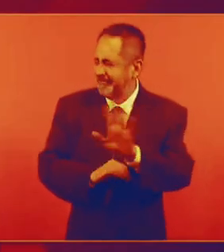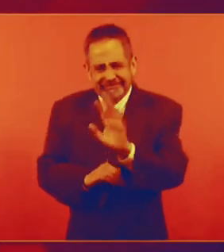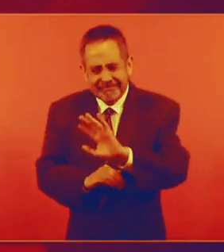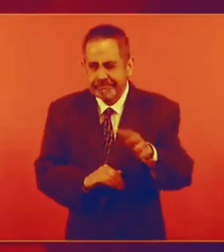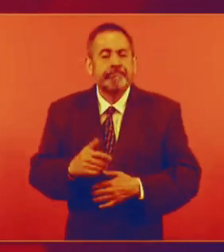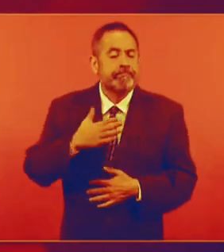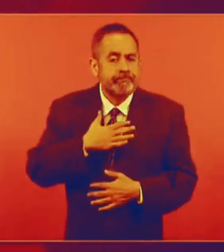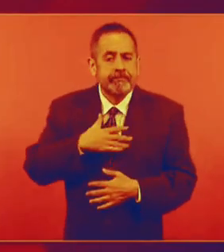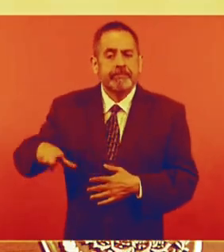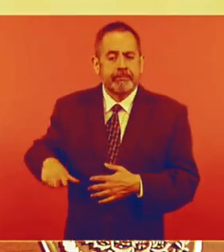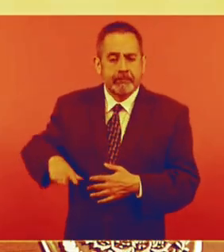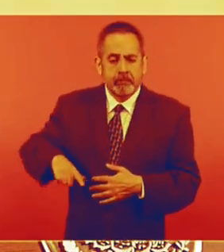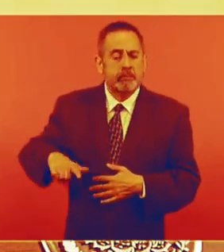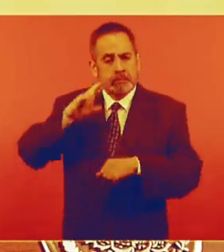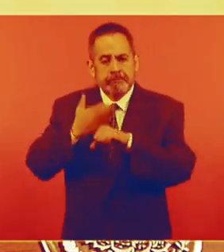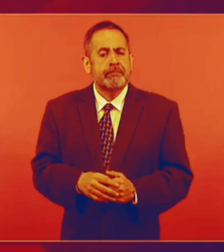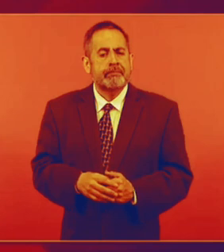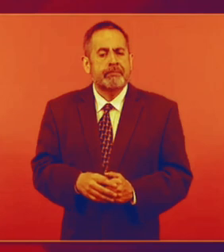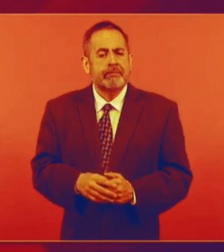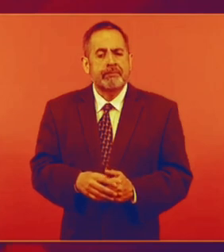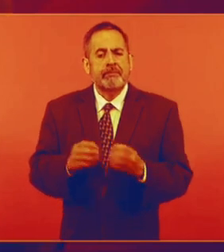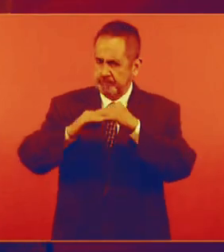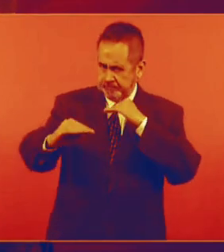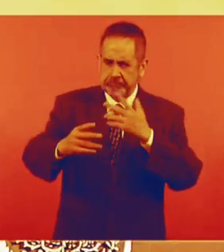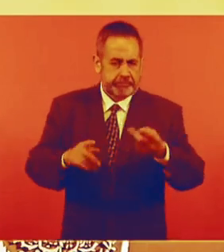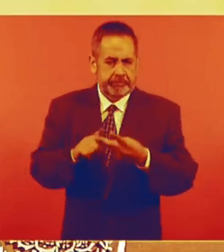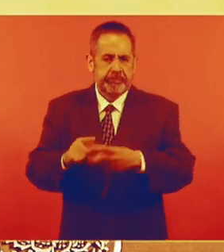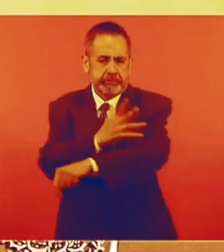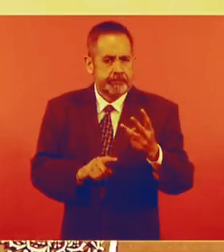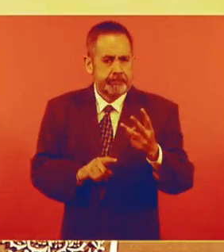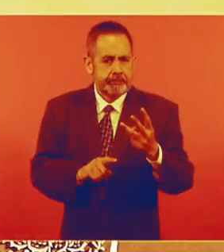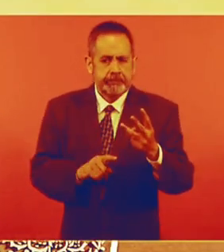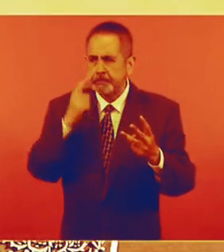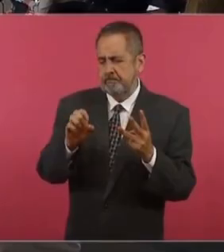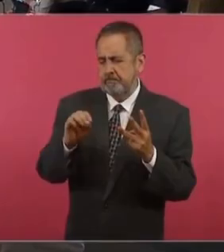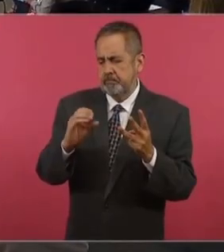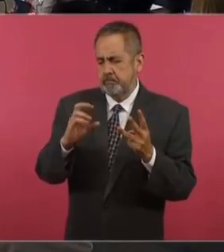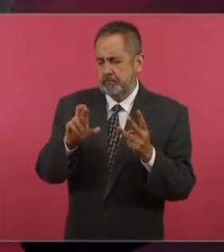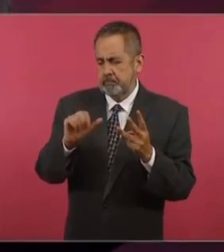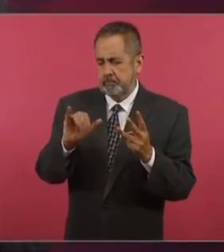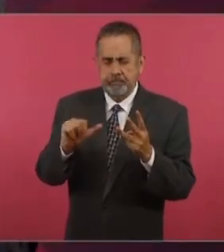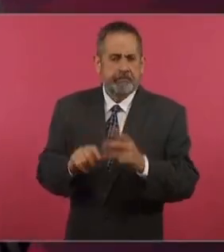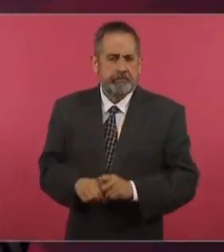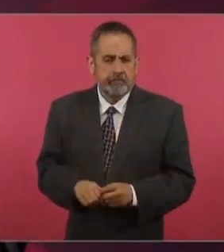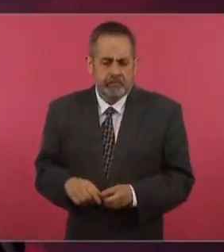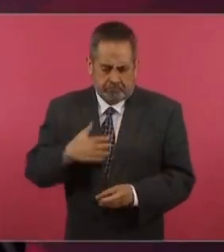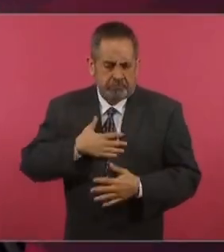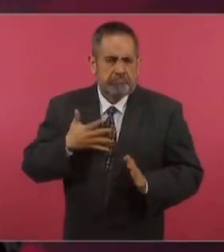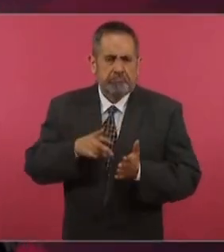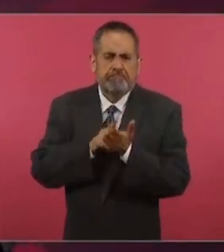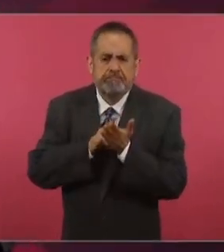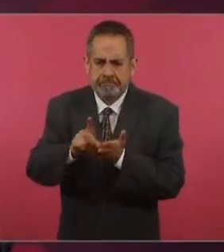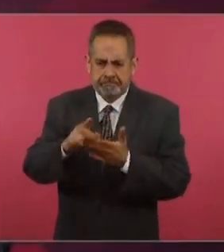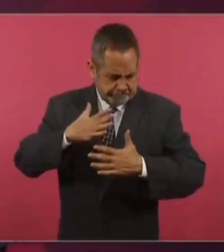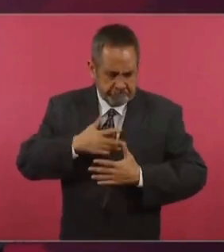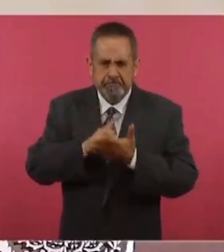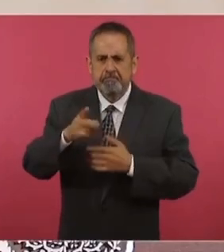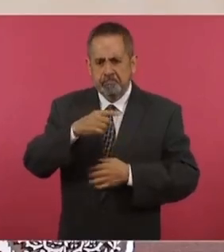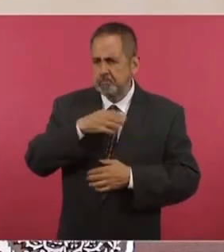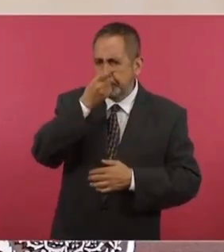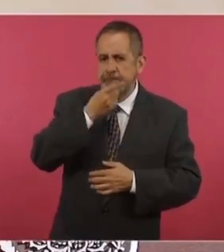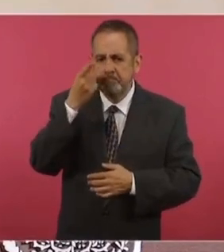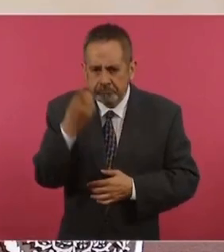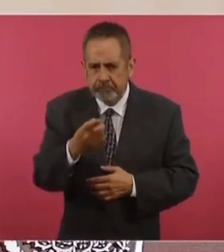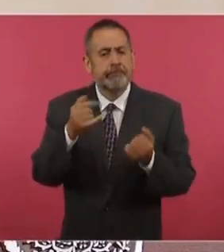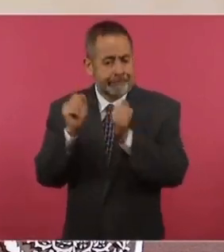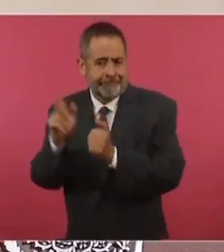no. El gobierno está obligado a garantizar la justicia, la honestidad, la democracia. Y yo tengo el derecho de decir, y además